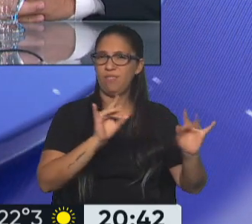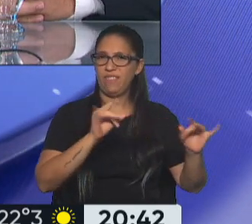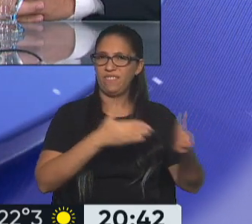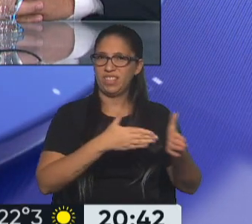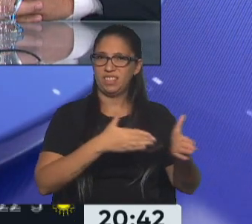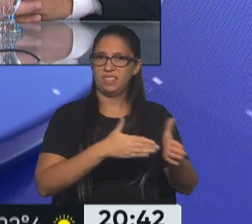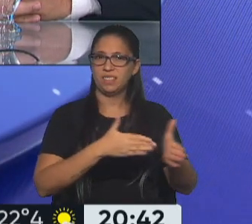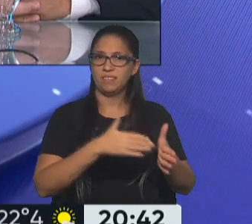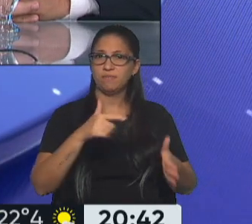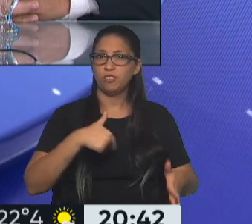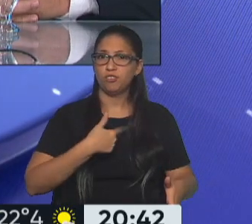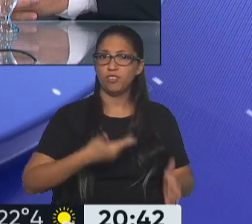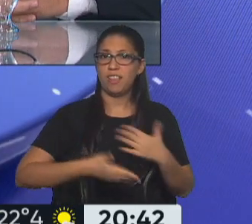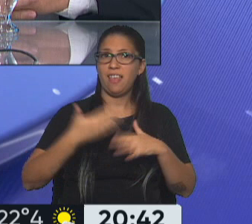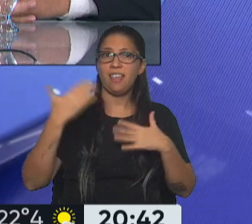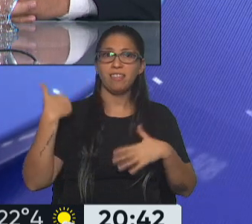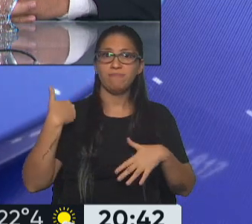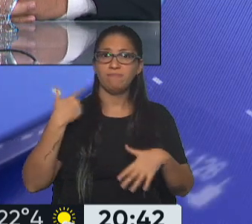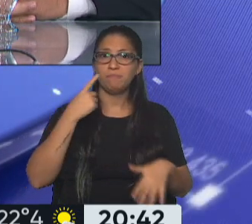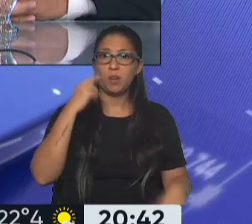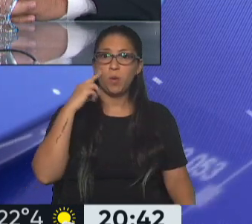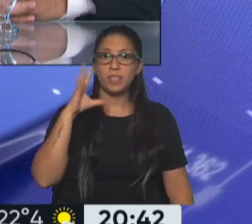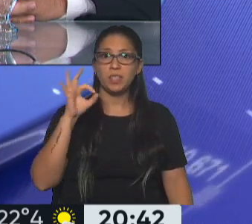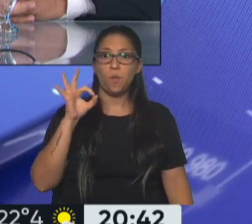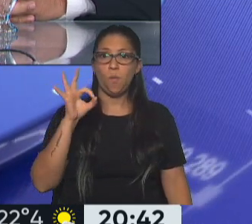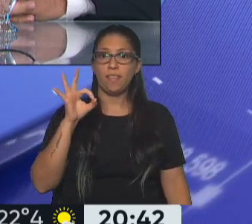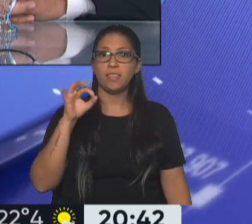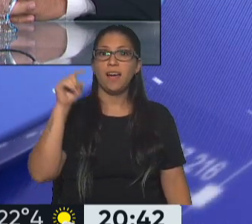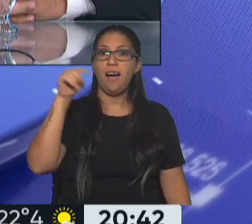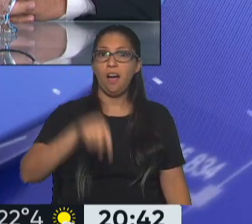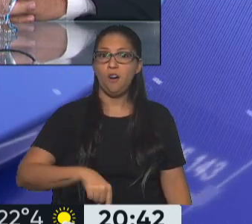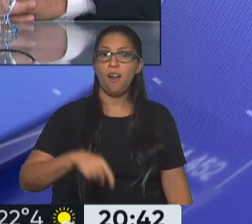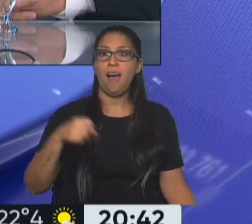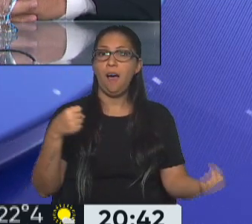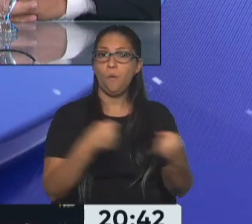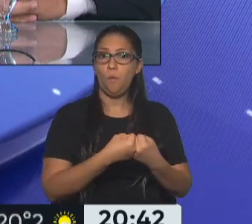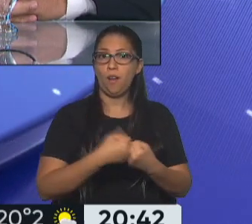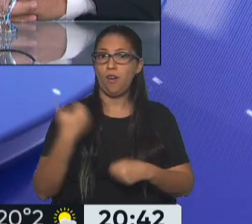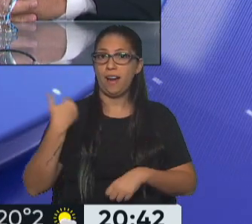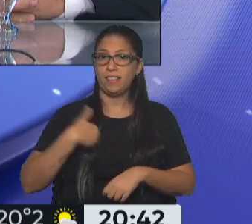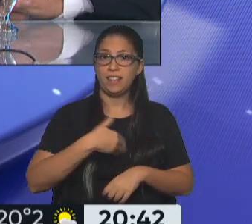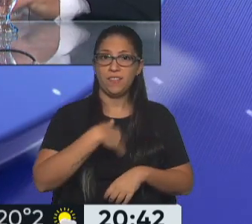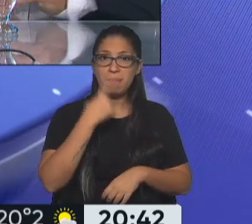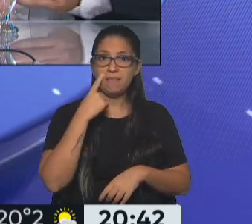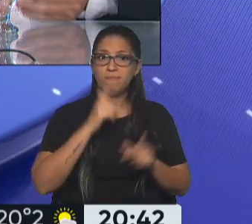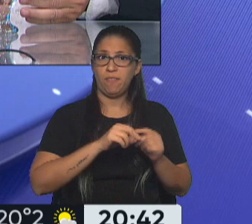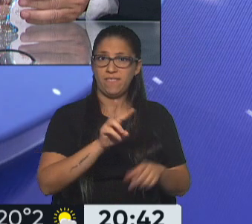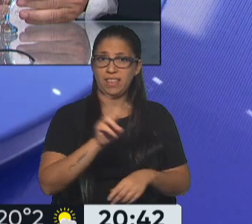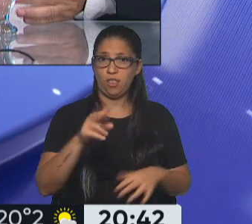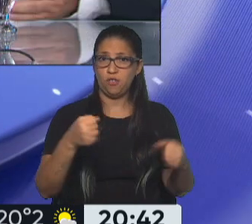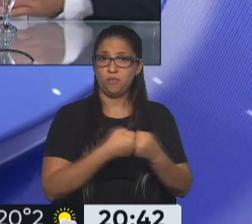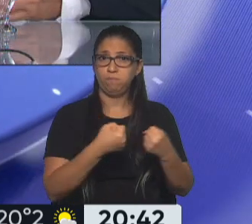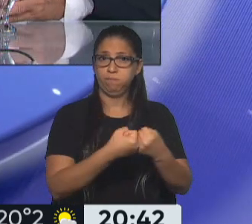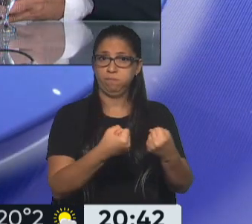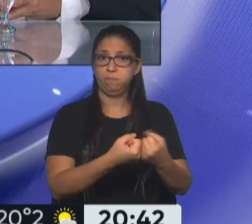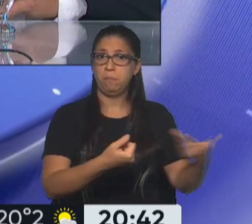una sociedad que arrancó en 1950 y que hoy nos tiene en el acuerdo número 22 entre la Argentina y el fondo, en el cual una parte te